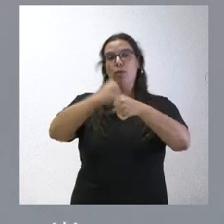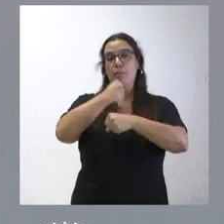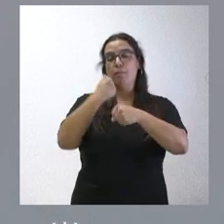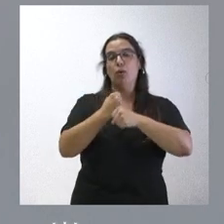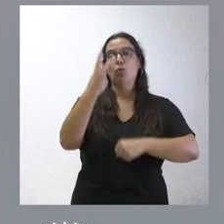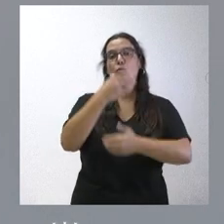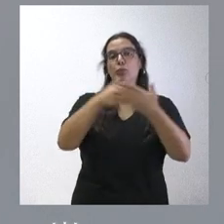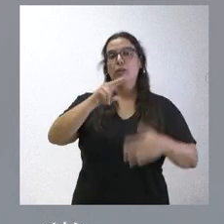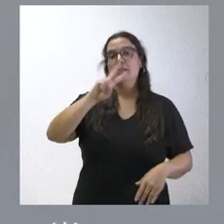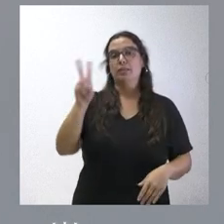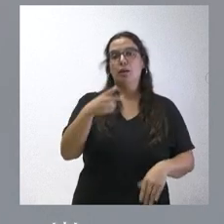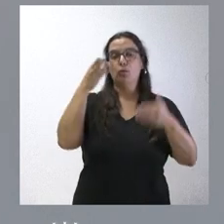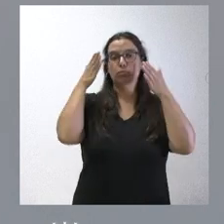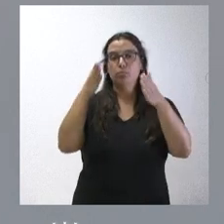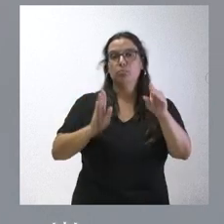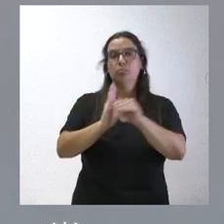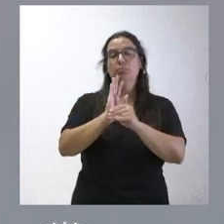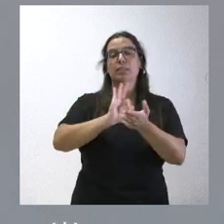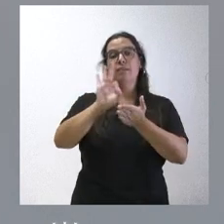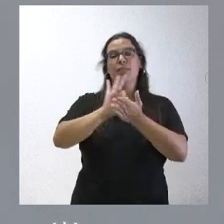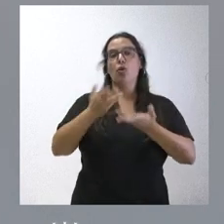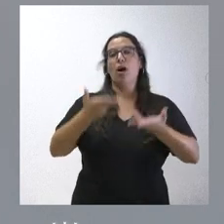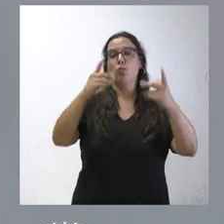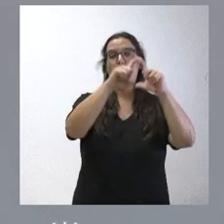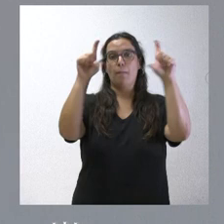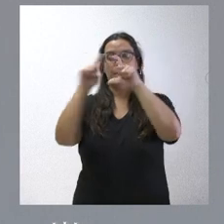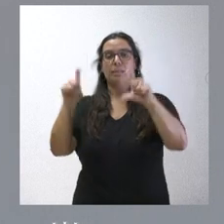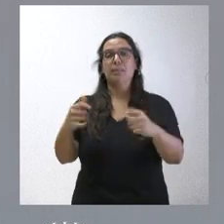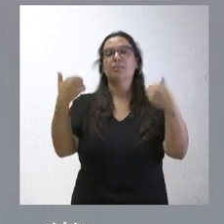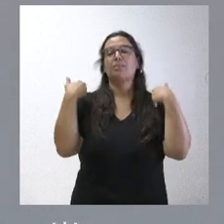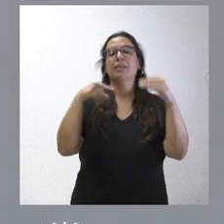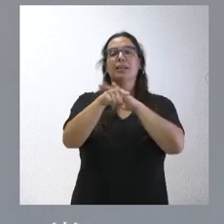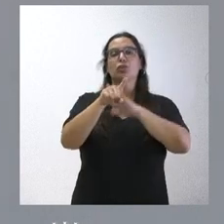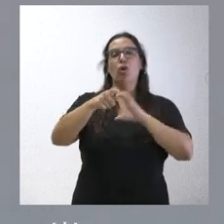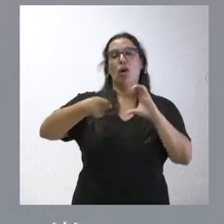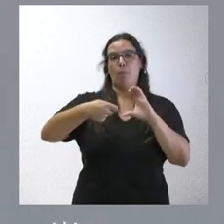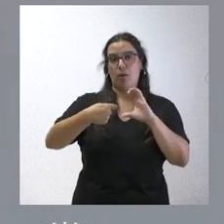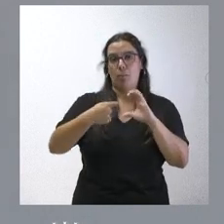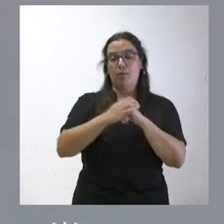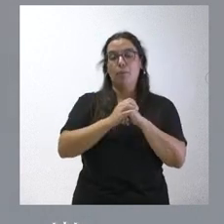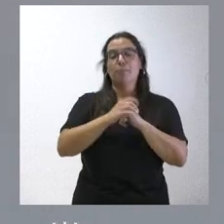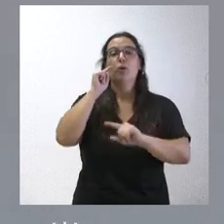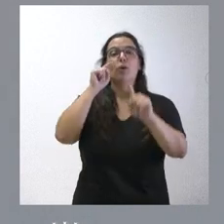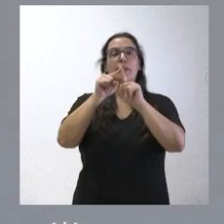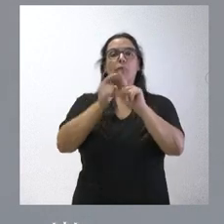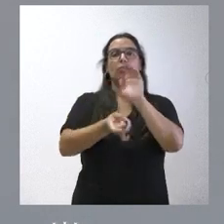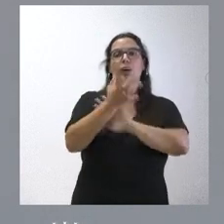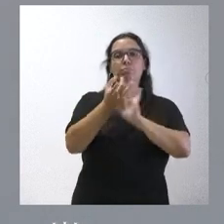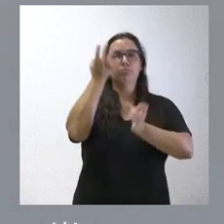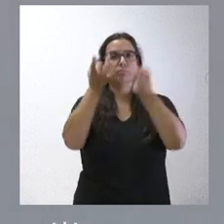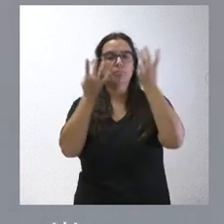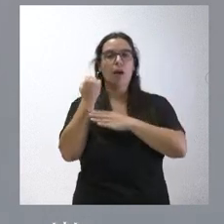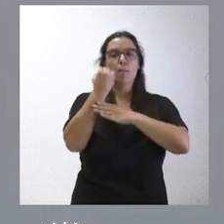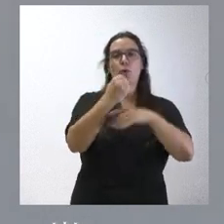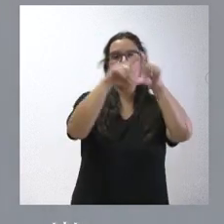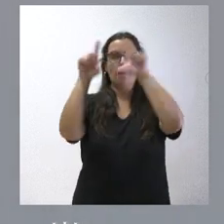2 millones de euros para servicios de ayudas a empresas gestionadas por las cámaras de comercio se busca con ello el desarrollo iniciativas de apoyo al